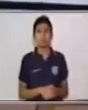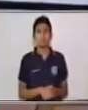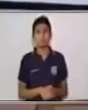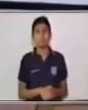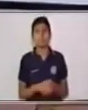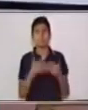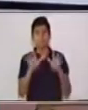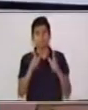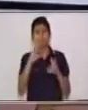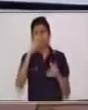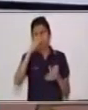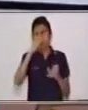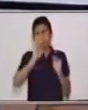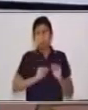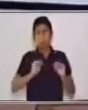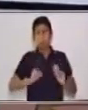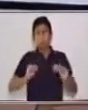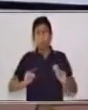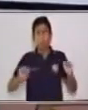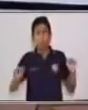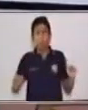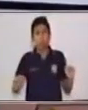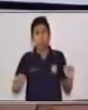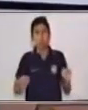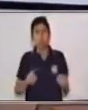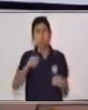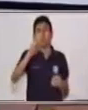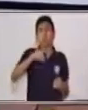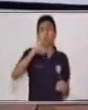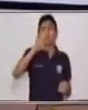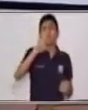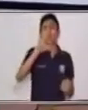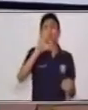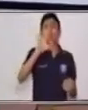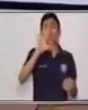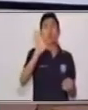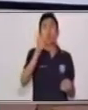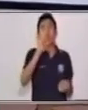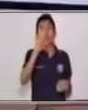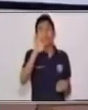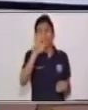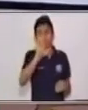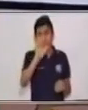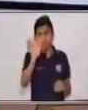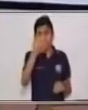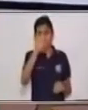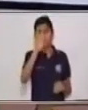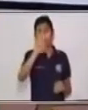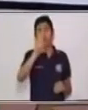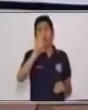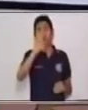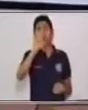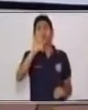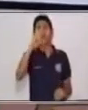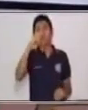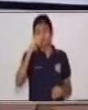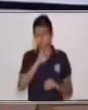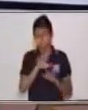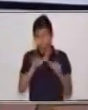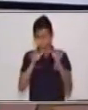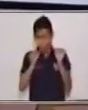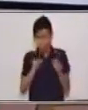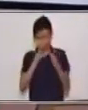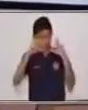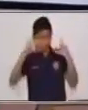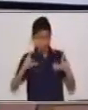Muy bien, va a ser niños. Los, sintácticamente va a ser un modificador